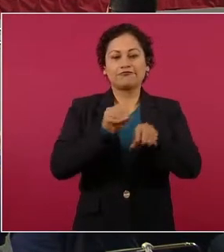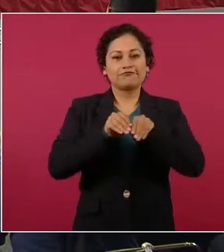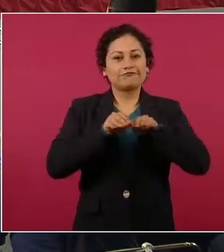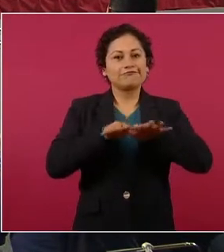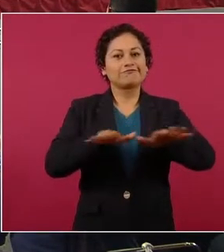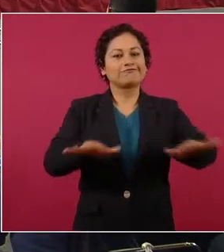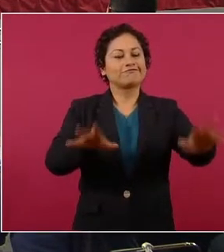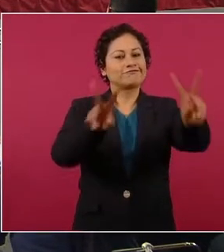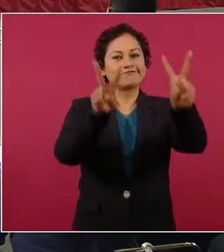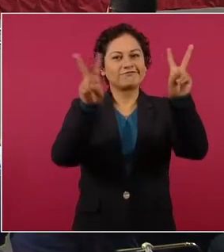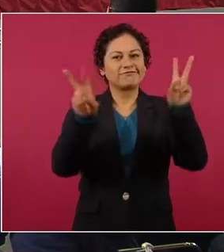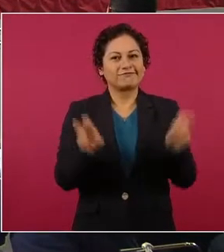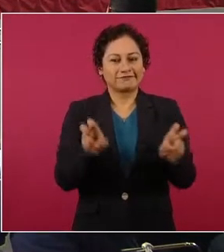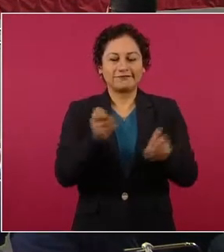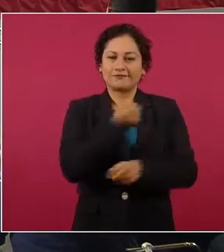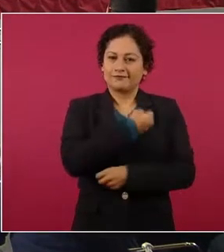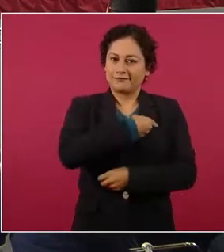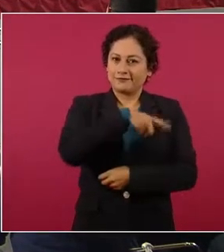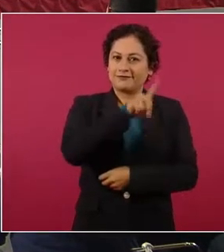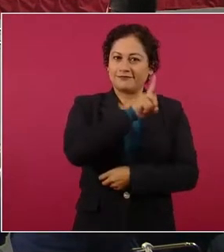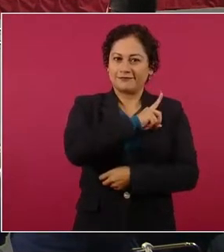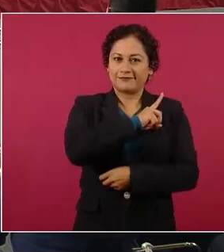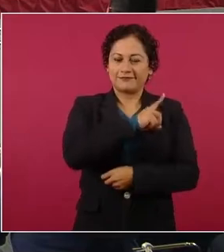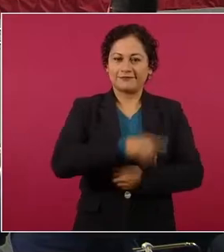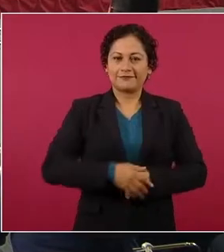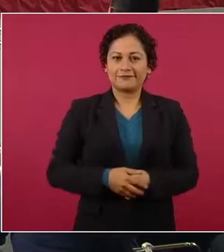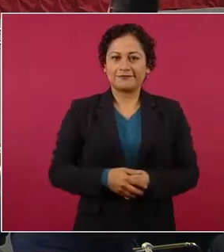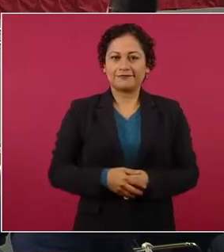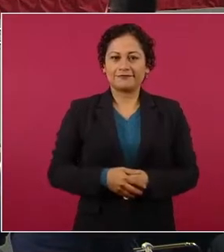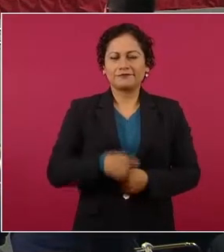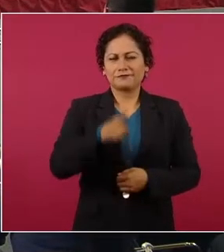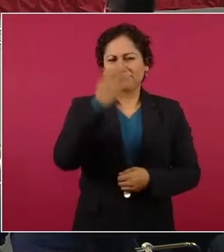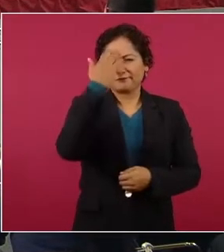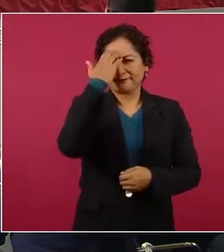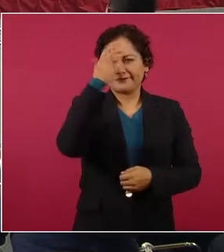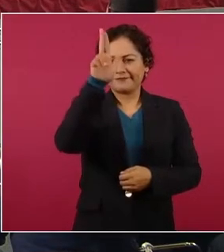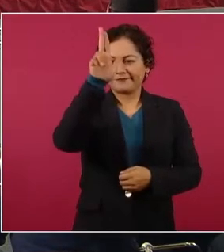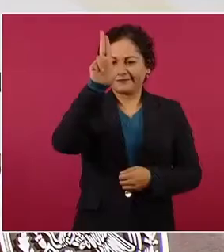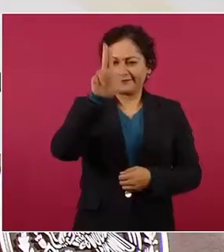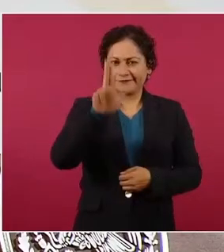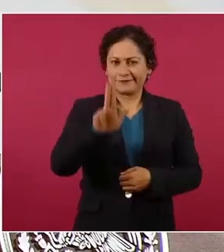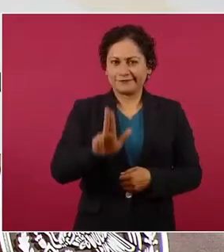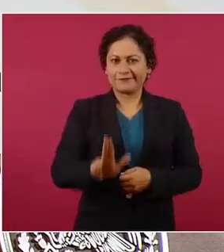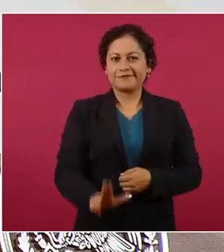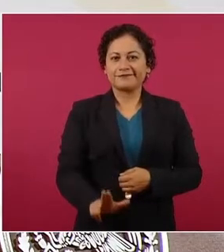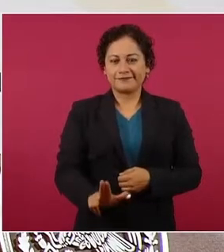el tema de la salud, como todos los martes.